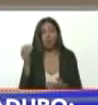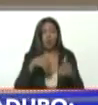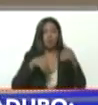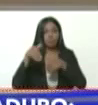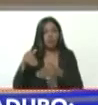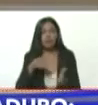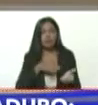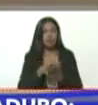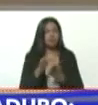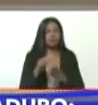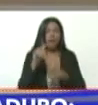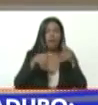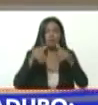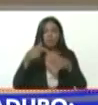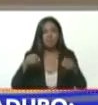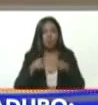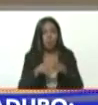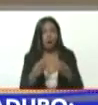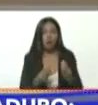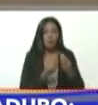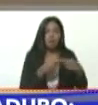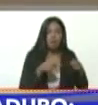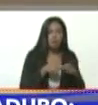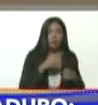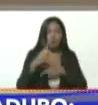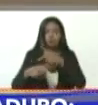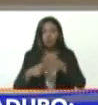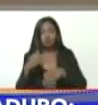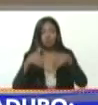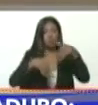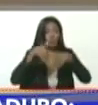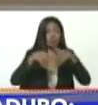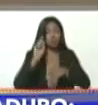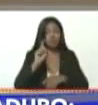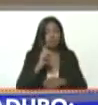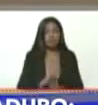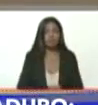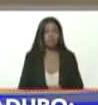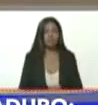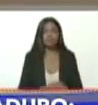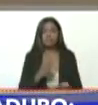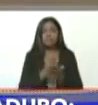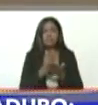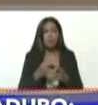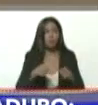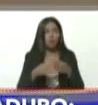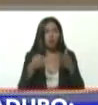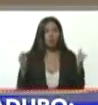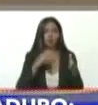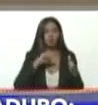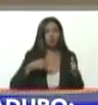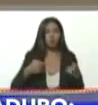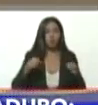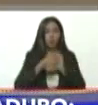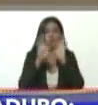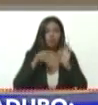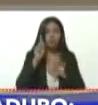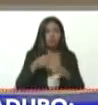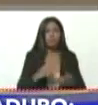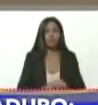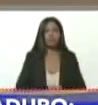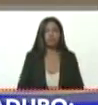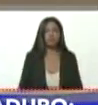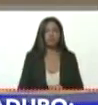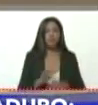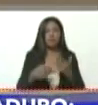garantías electorales que deben acompañar los procesos de votación. Siempre hemos estado abiertos a que